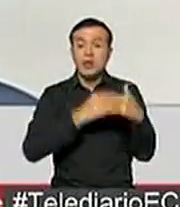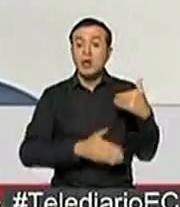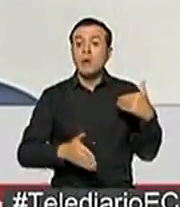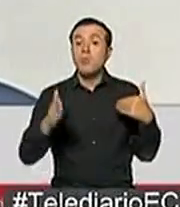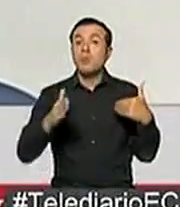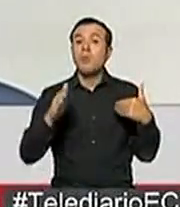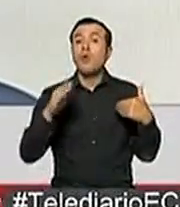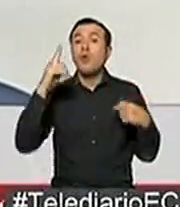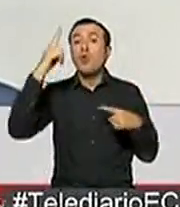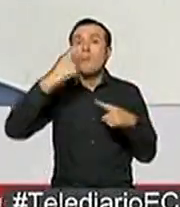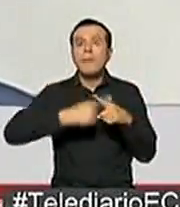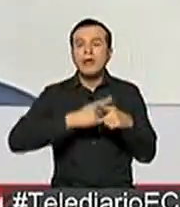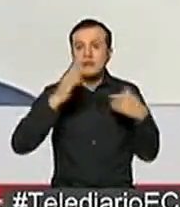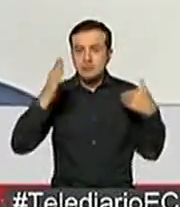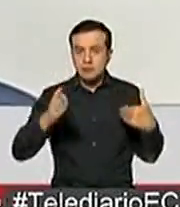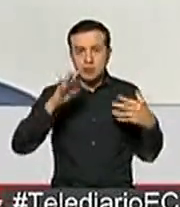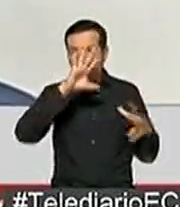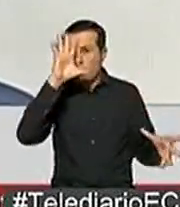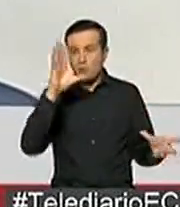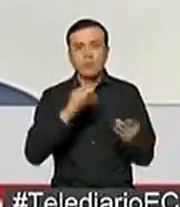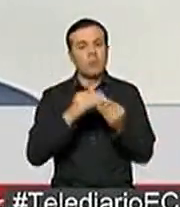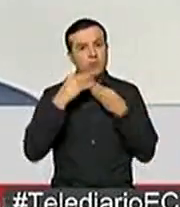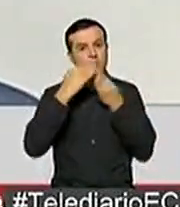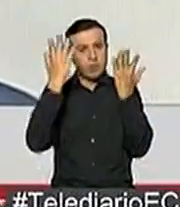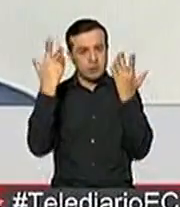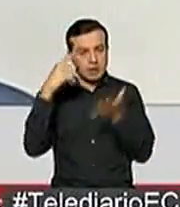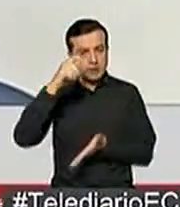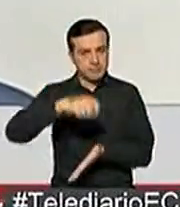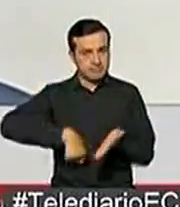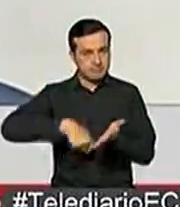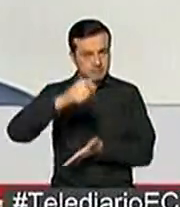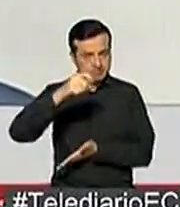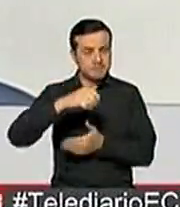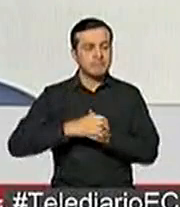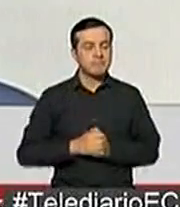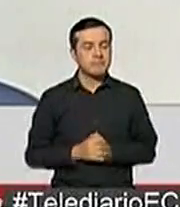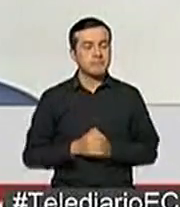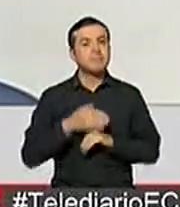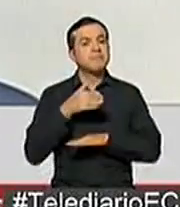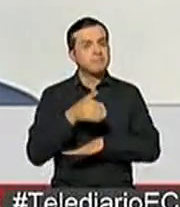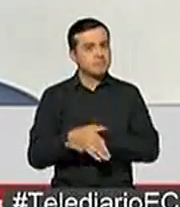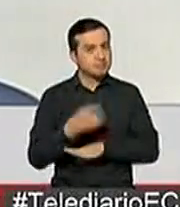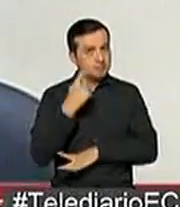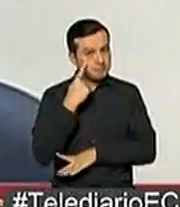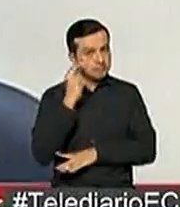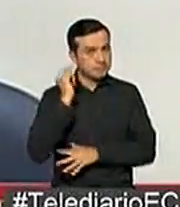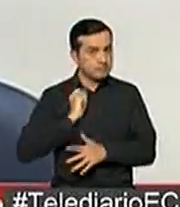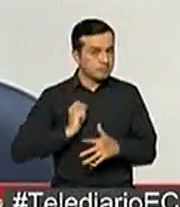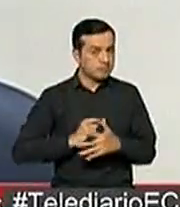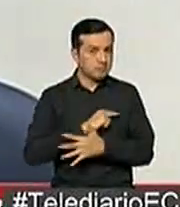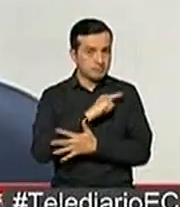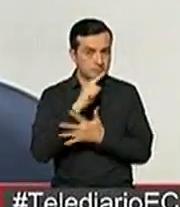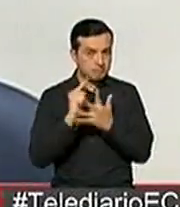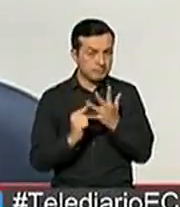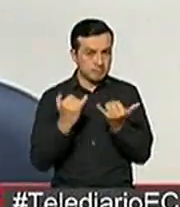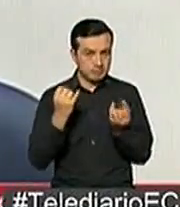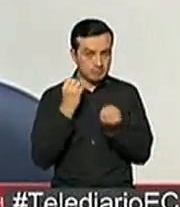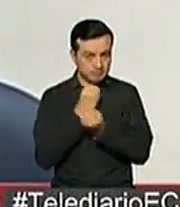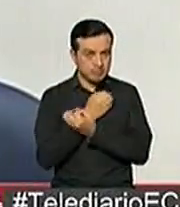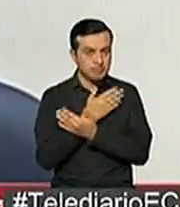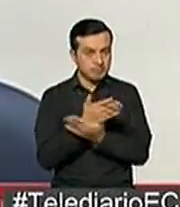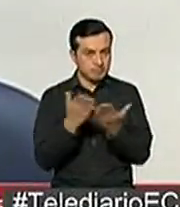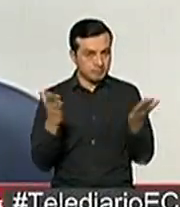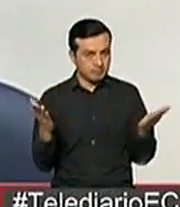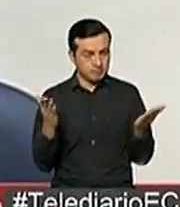nacional 30 días para remitir un informe final listo aprobado estaremos pendientes de los detalles y esa es la información que a esta hora